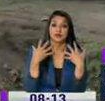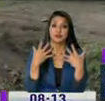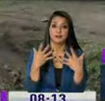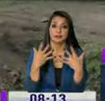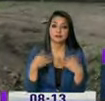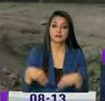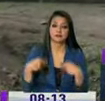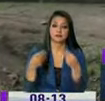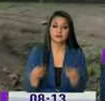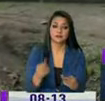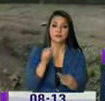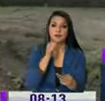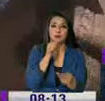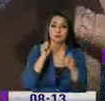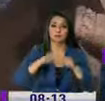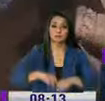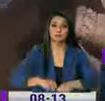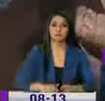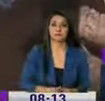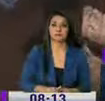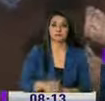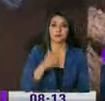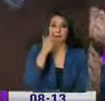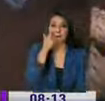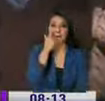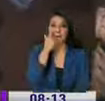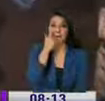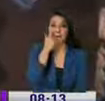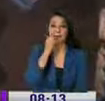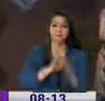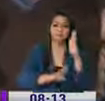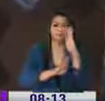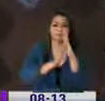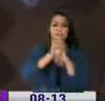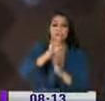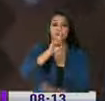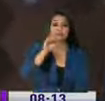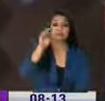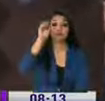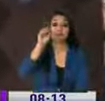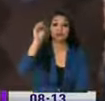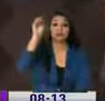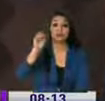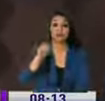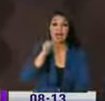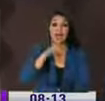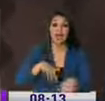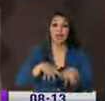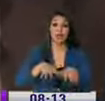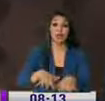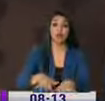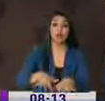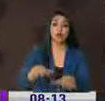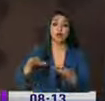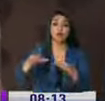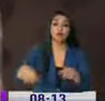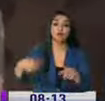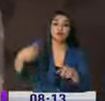de dotación de agua potable. Eso es un avance, el 100% de las aguas residuales van a ser tratadas,